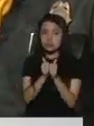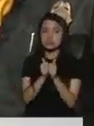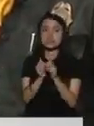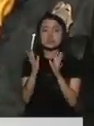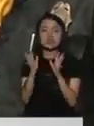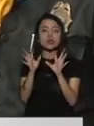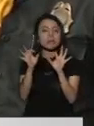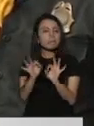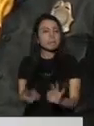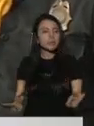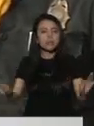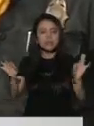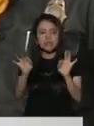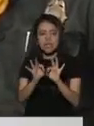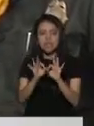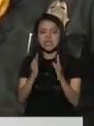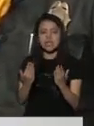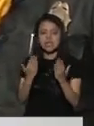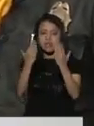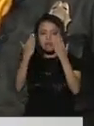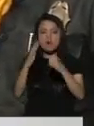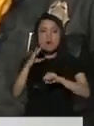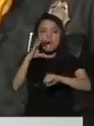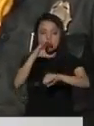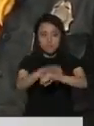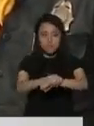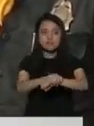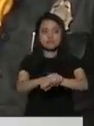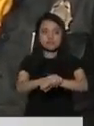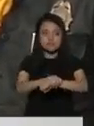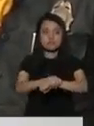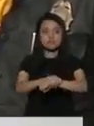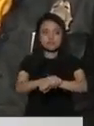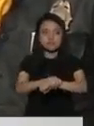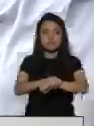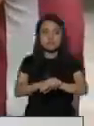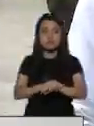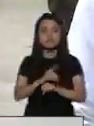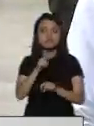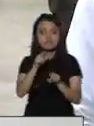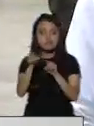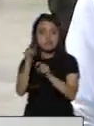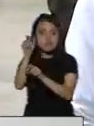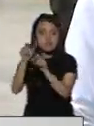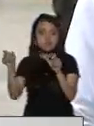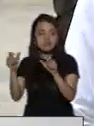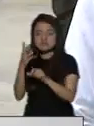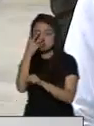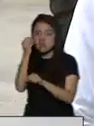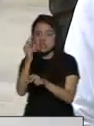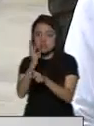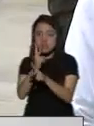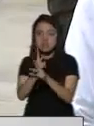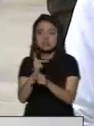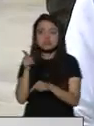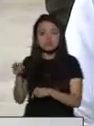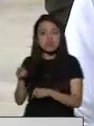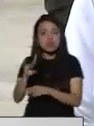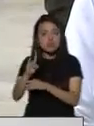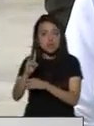importantes de capturas de delincuentes peligrosos de este país. Aclarando que dentro de los